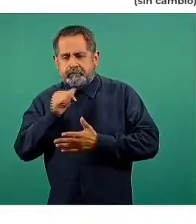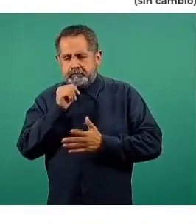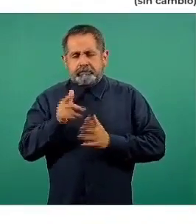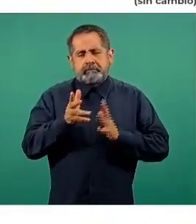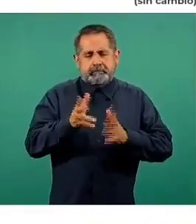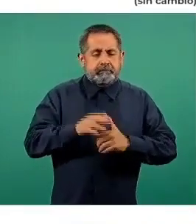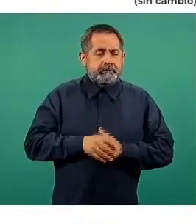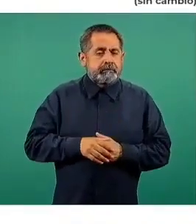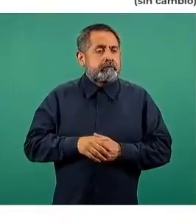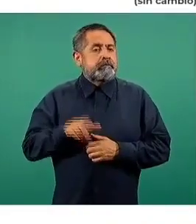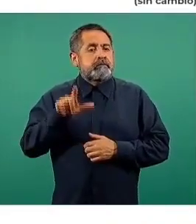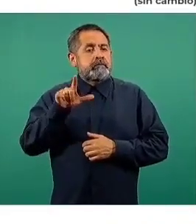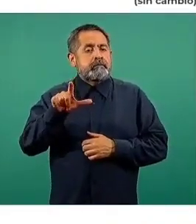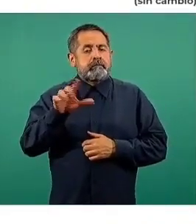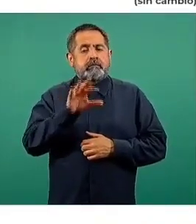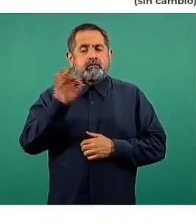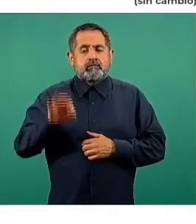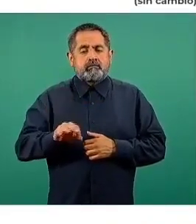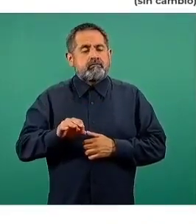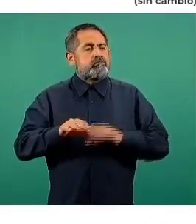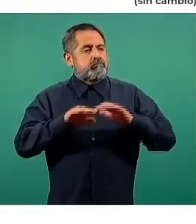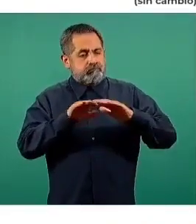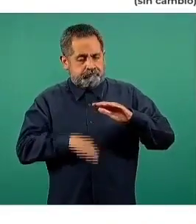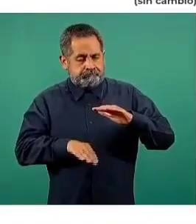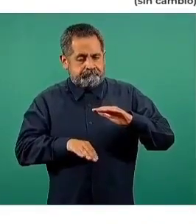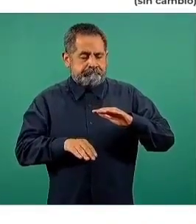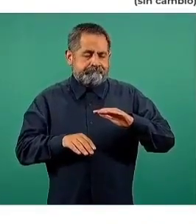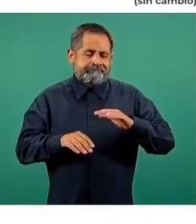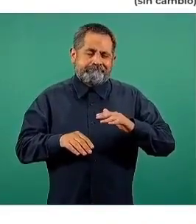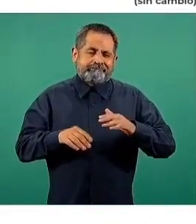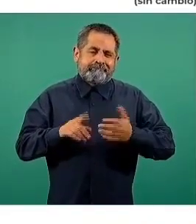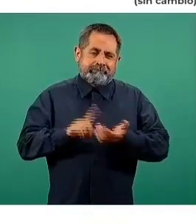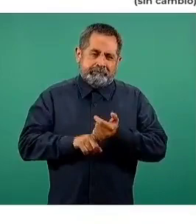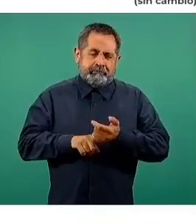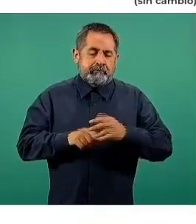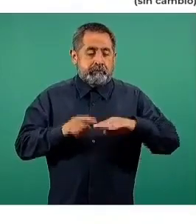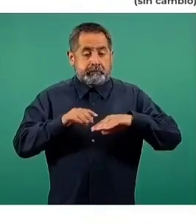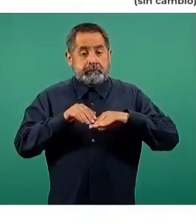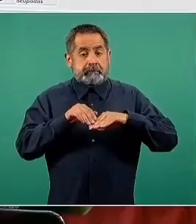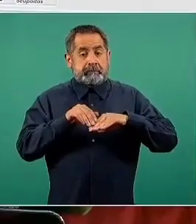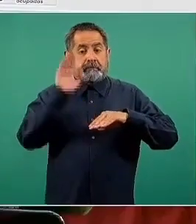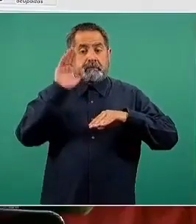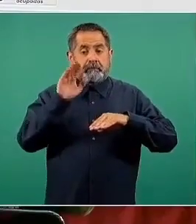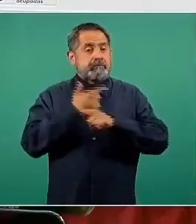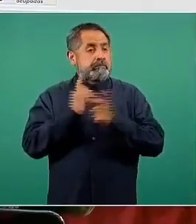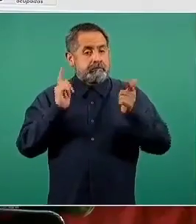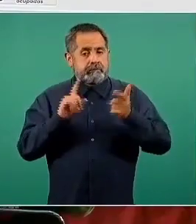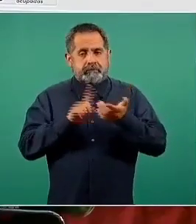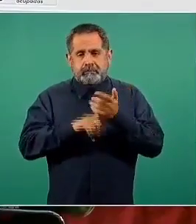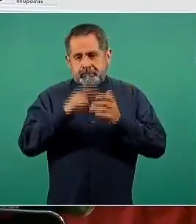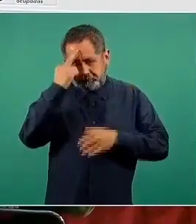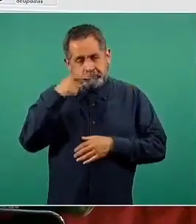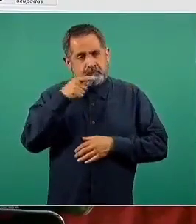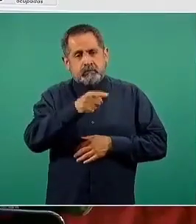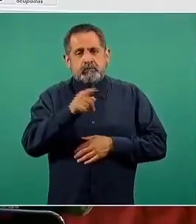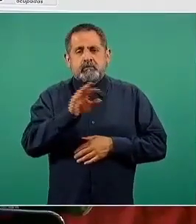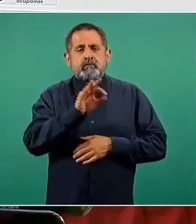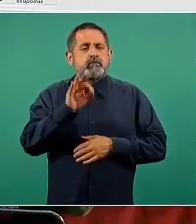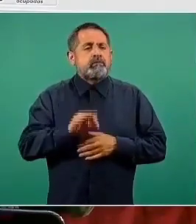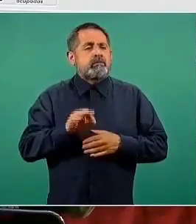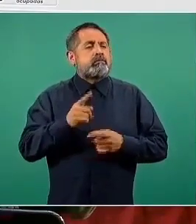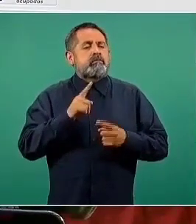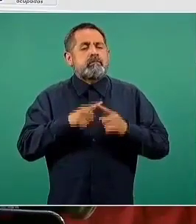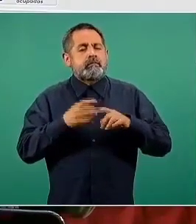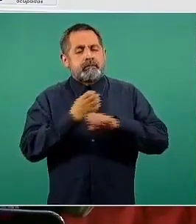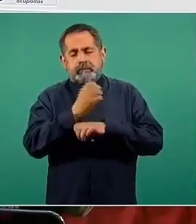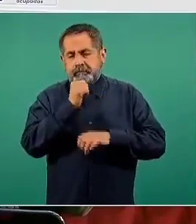hospitalizadas. 17% están ocupadas, resta por el momento una entidad federativa con ocupaciones a más de